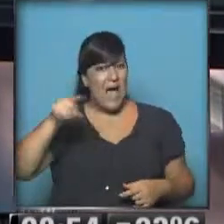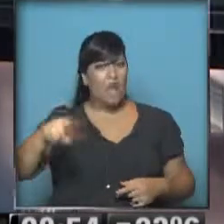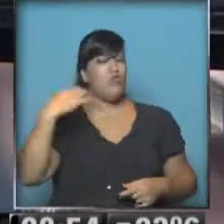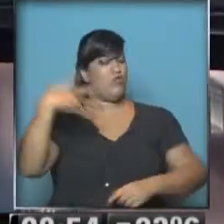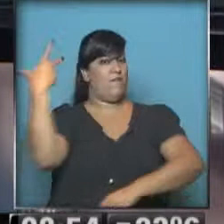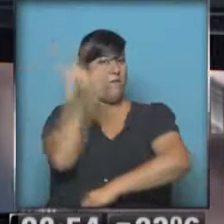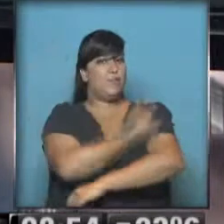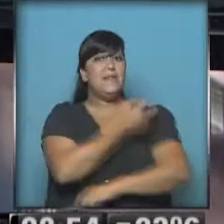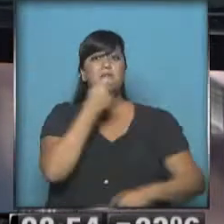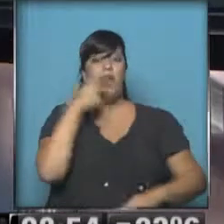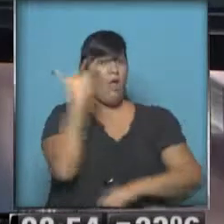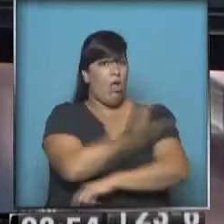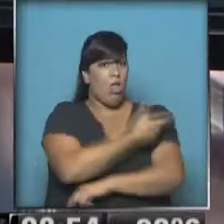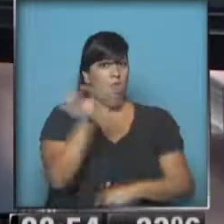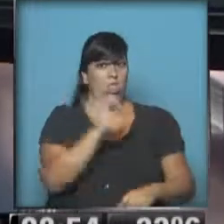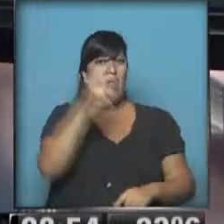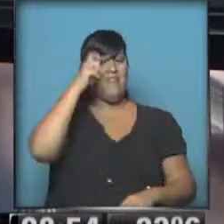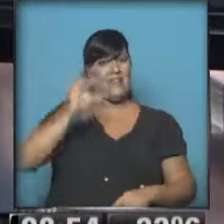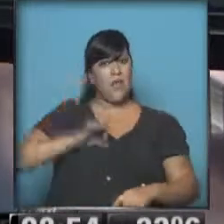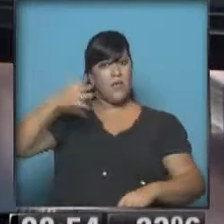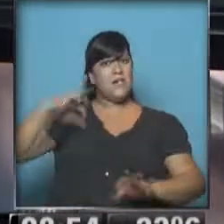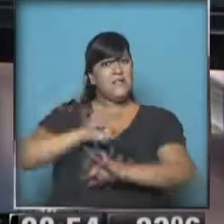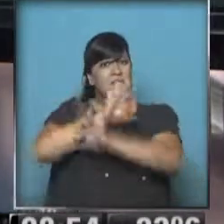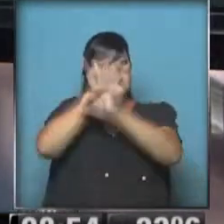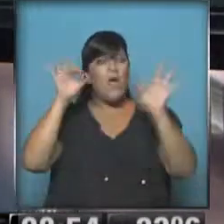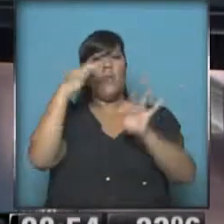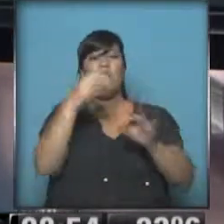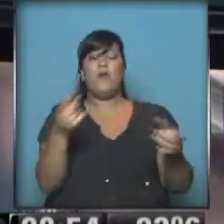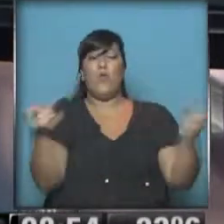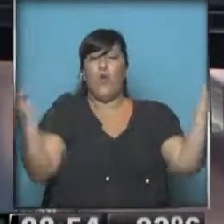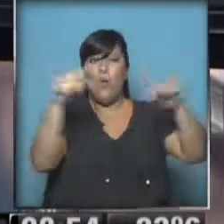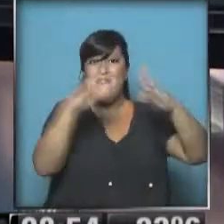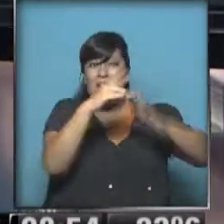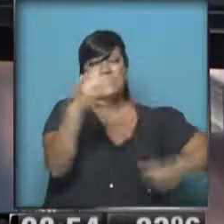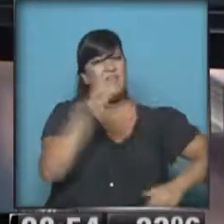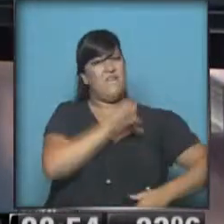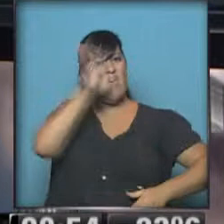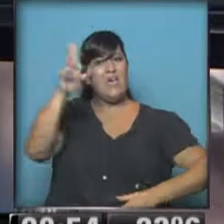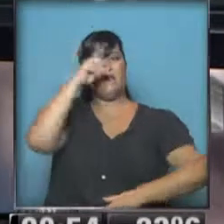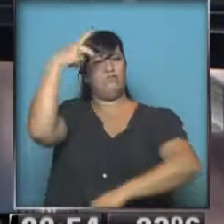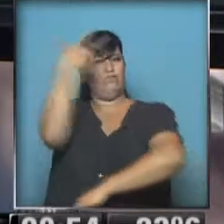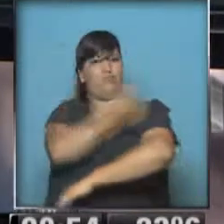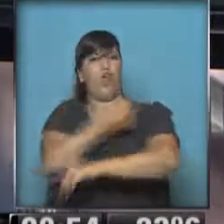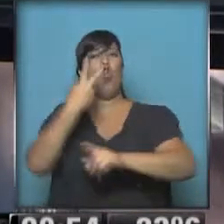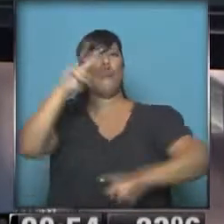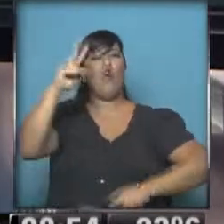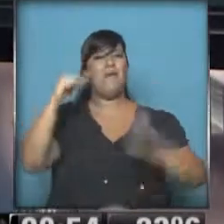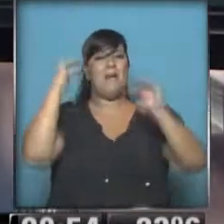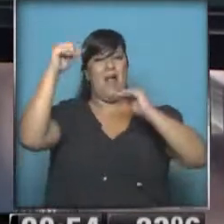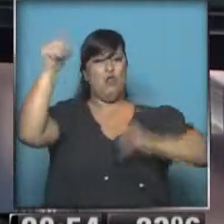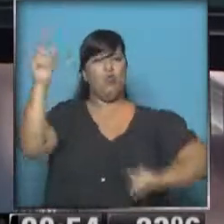usted no se le aplicó en los últimos diez años antes de volver a su casa vaya y aplique ese una doble adultos o aunque sea